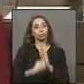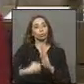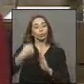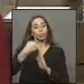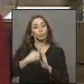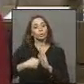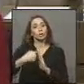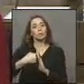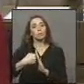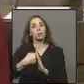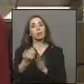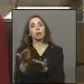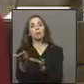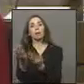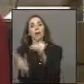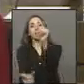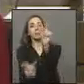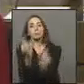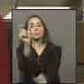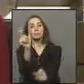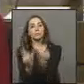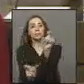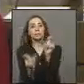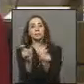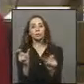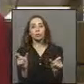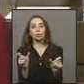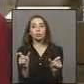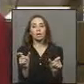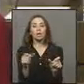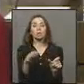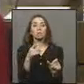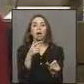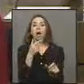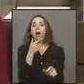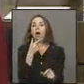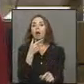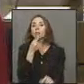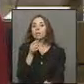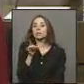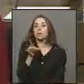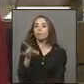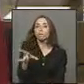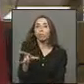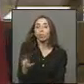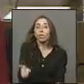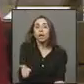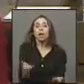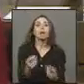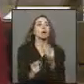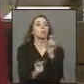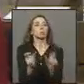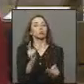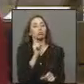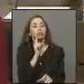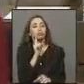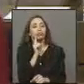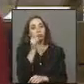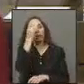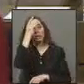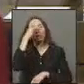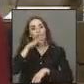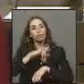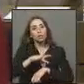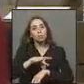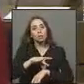por aquellos que son más vulnerables, aquellos que tienen enfermedades